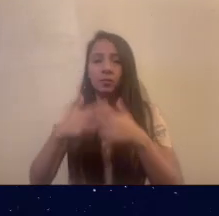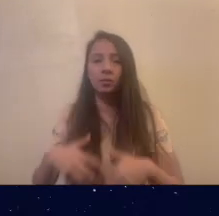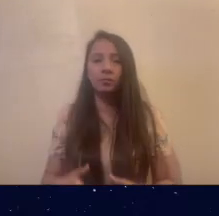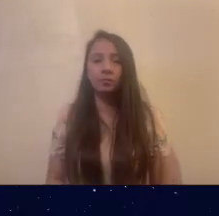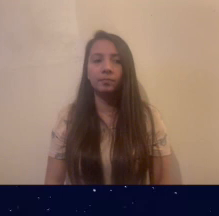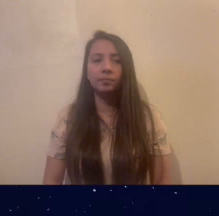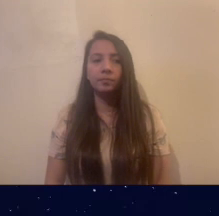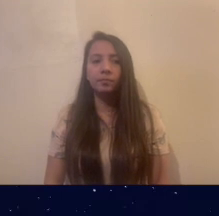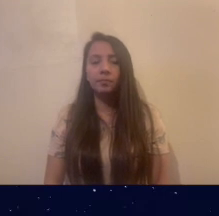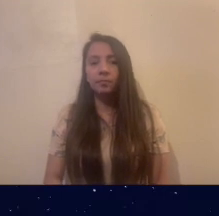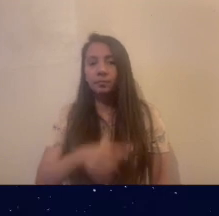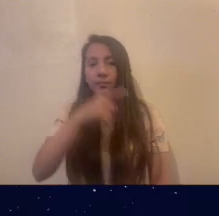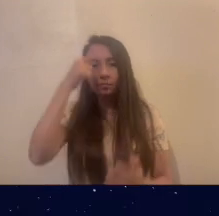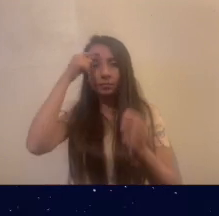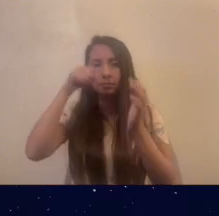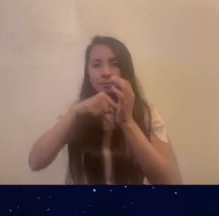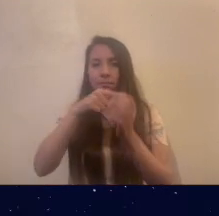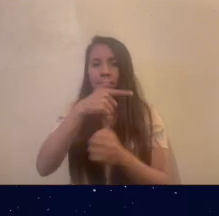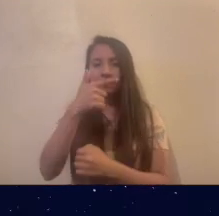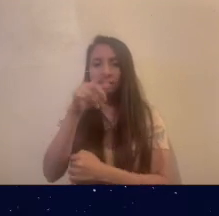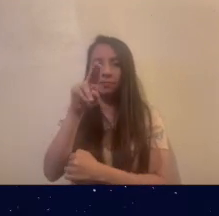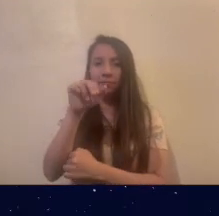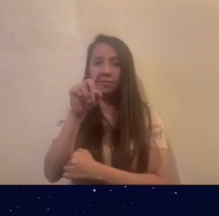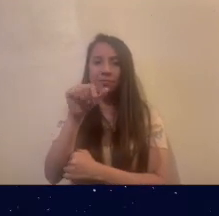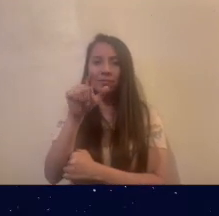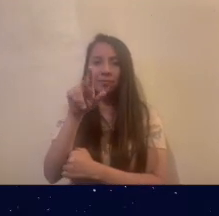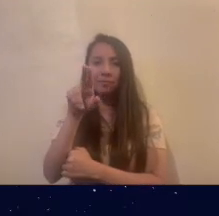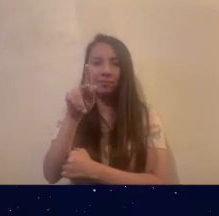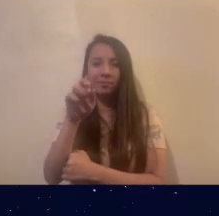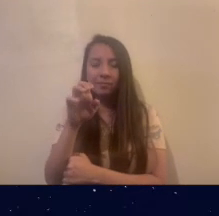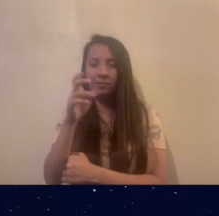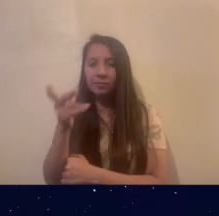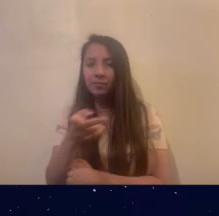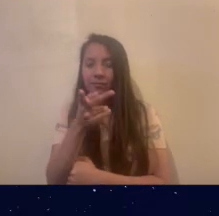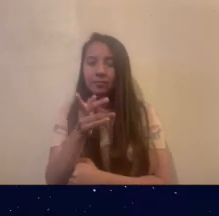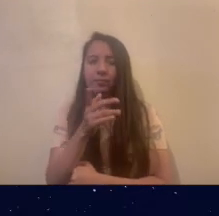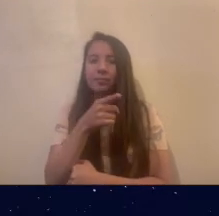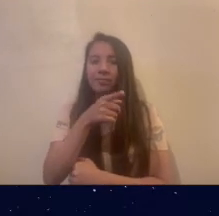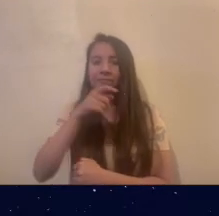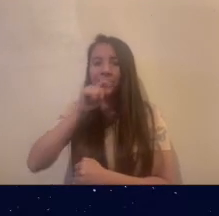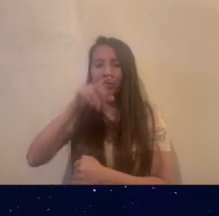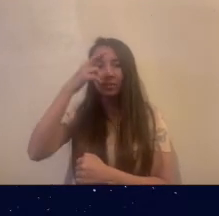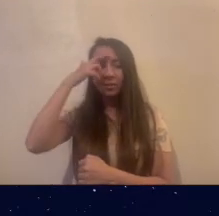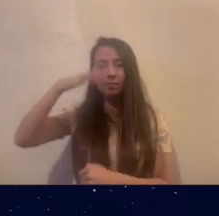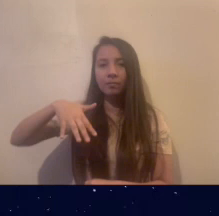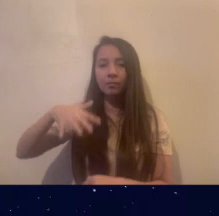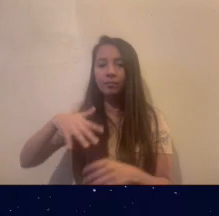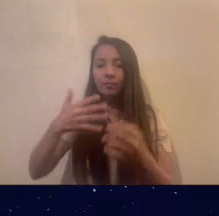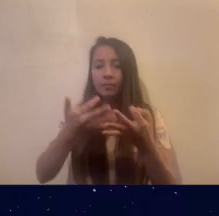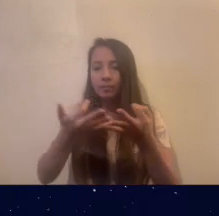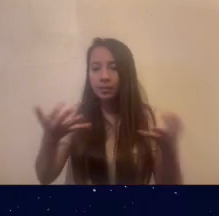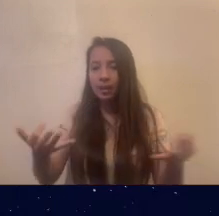parece, Pam, que la pregunta de Guadalupe va más por el sentido de que hemos dicho que tal vez se podría probar en